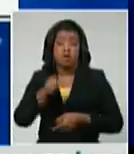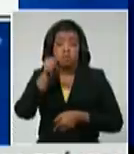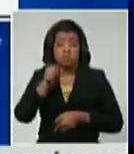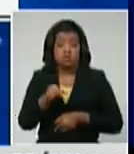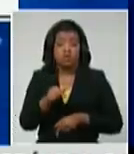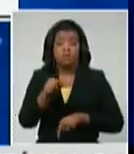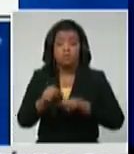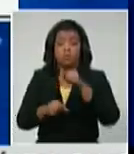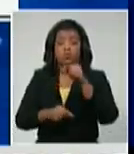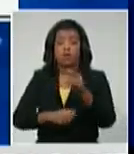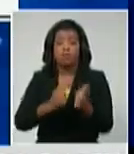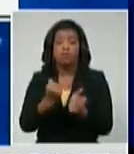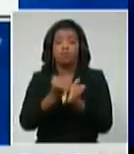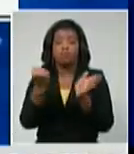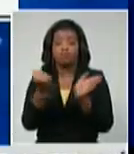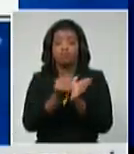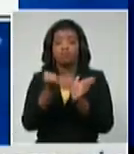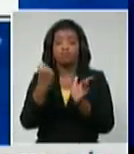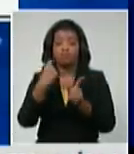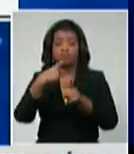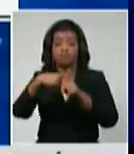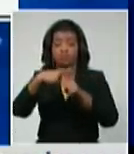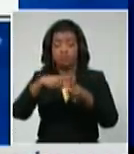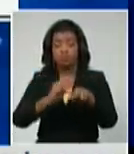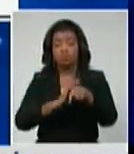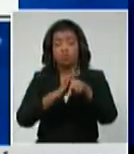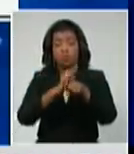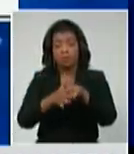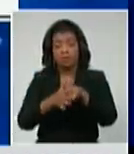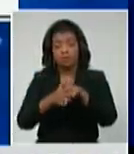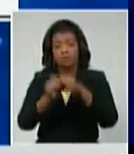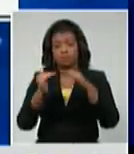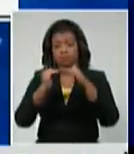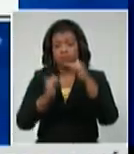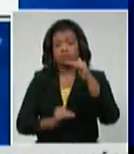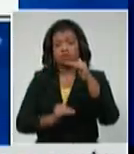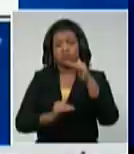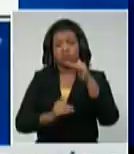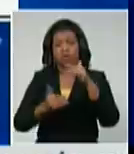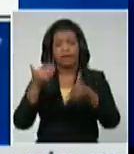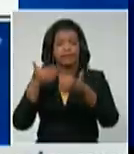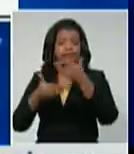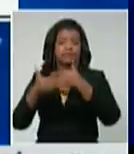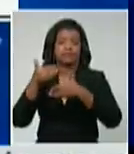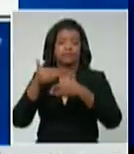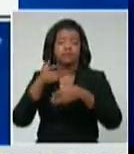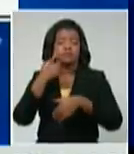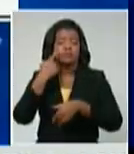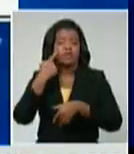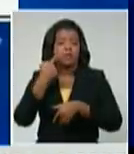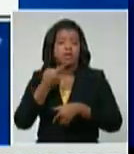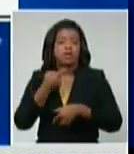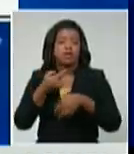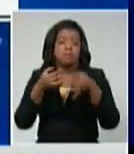aquí, que es muy inferior a lo que habíamos tenido anteriormente, pues se concentra la